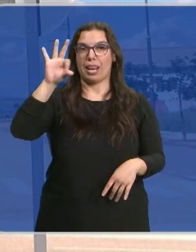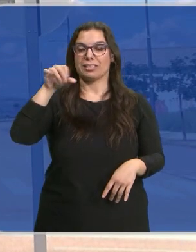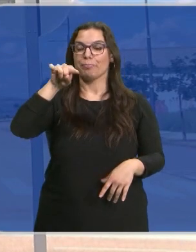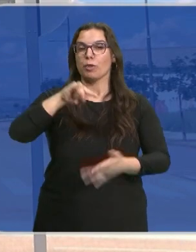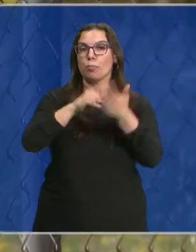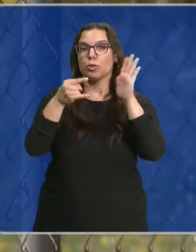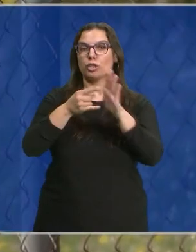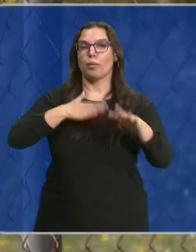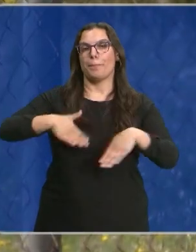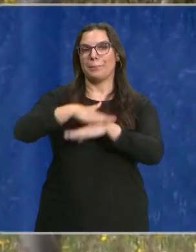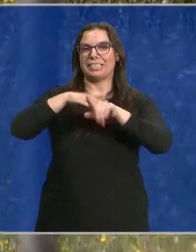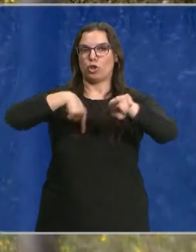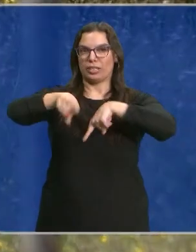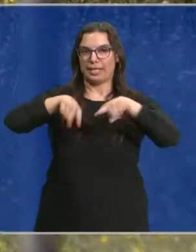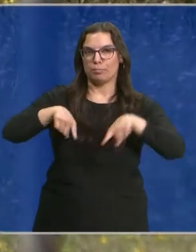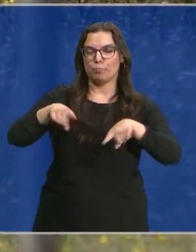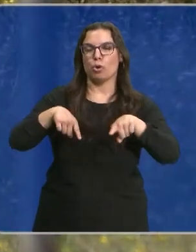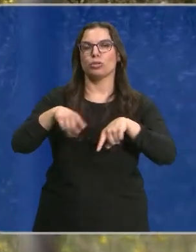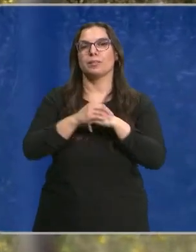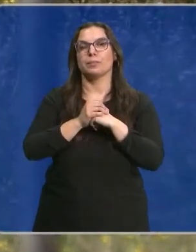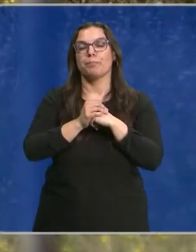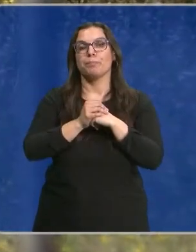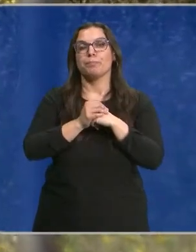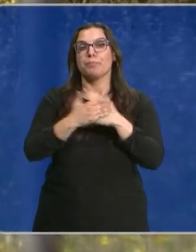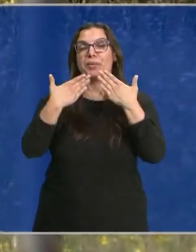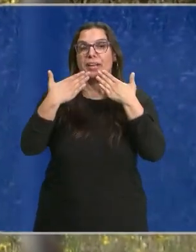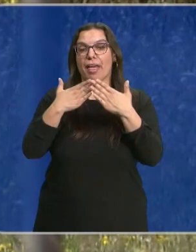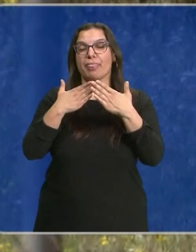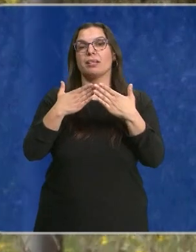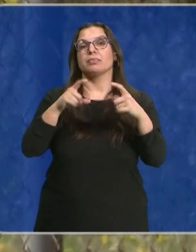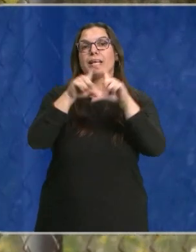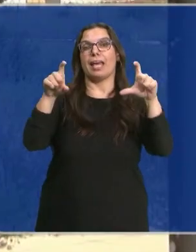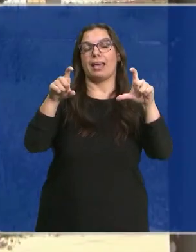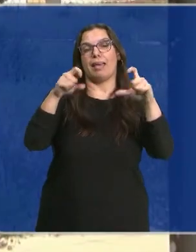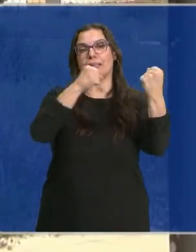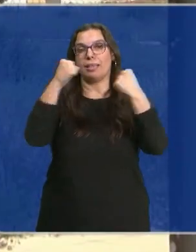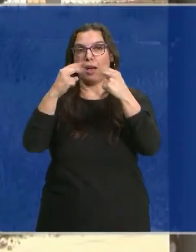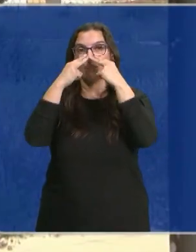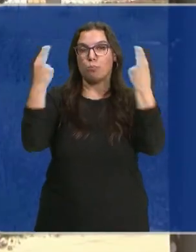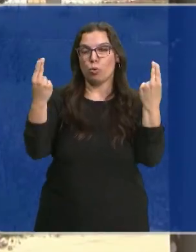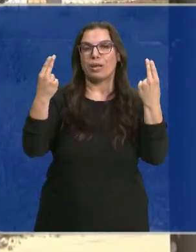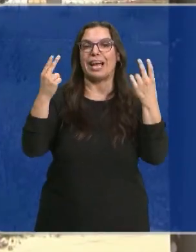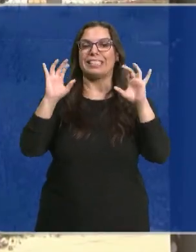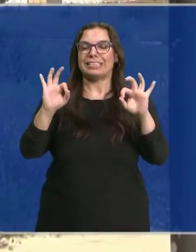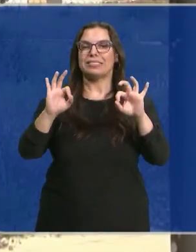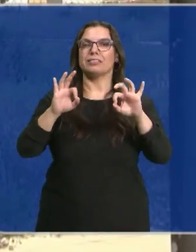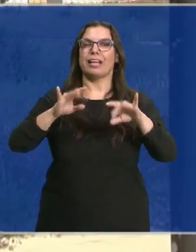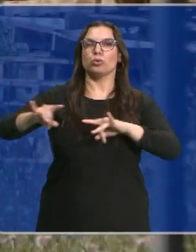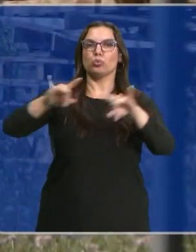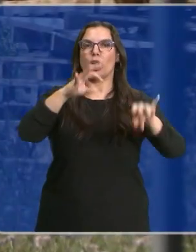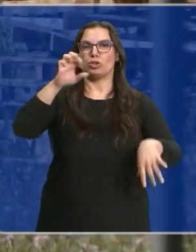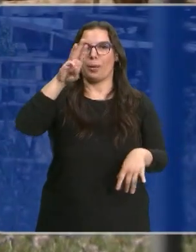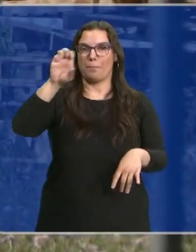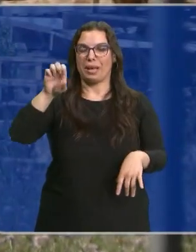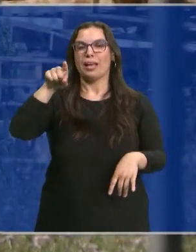Es un proyecto del Ministerio de Transportes, Movilidad y Agenda Urbana a través de la entidad pública empresarial de suelos SEPES que forma